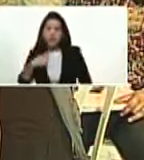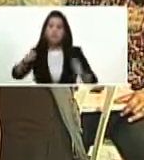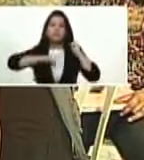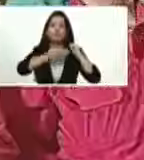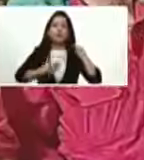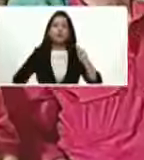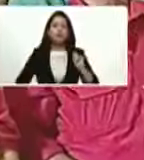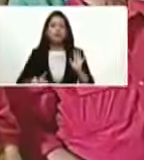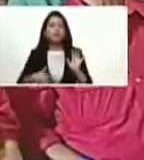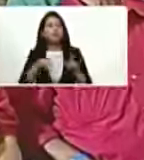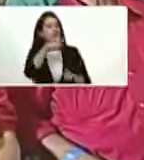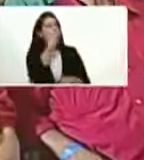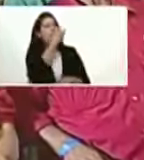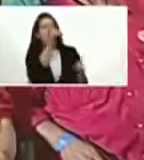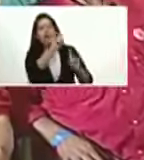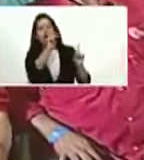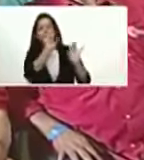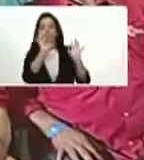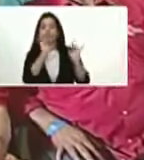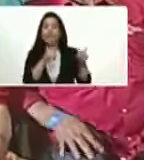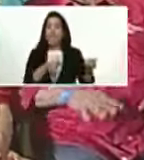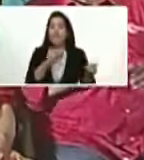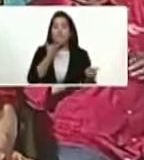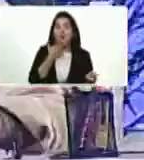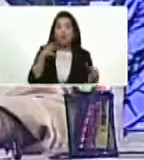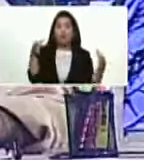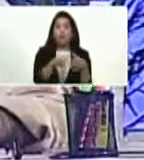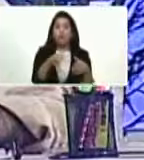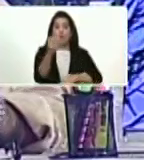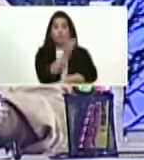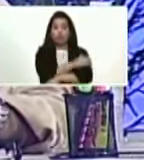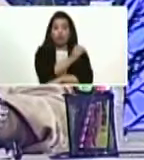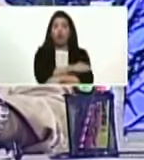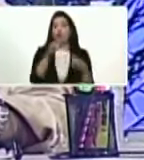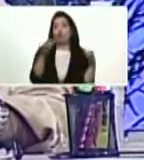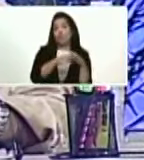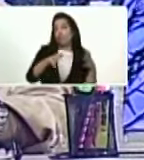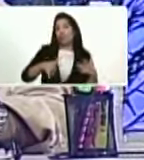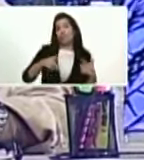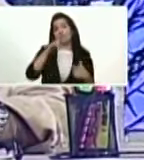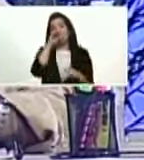Lo primero que hiciera la oligarquía de coburguesa sería